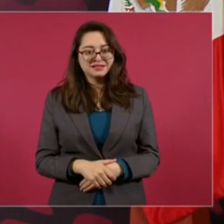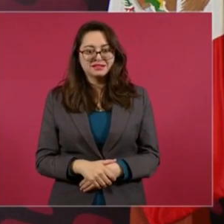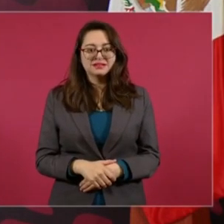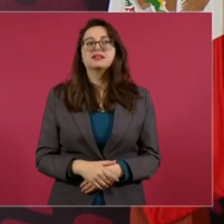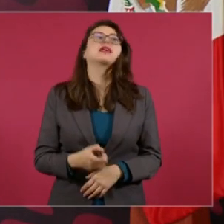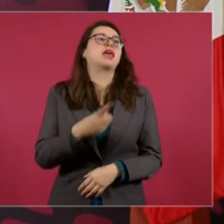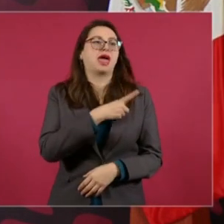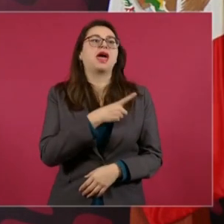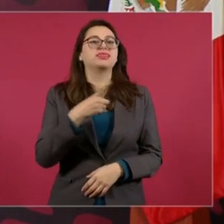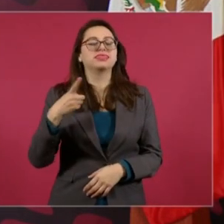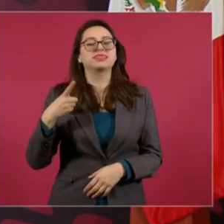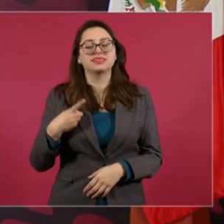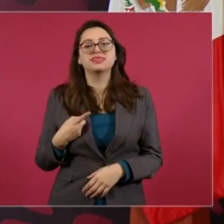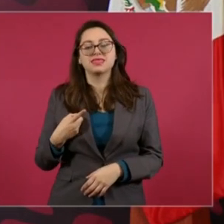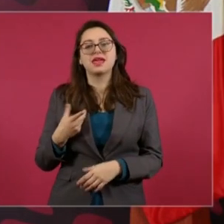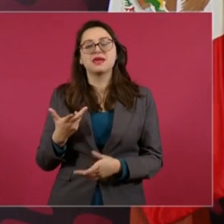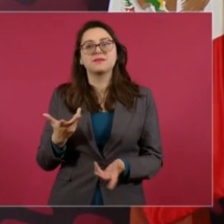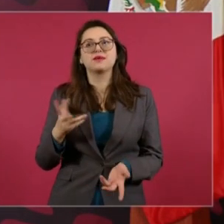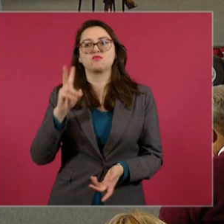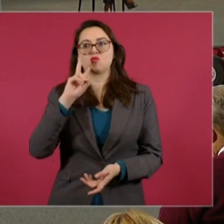pero tiene que haber voluntad.